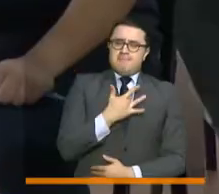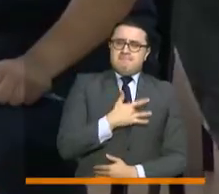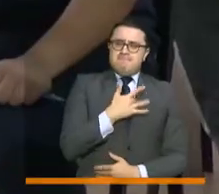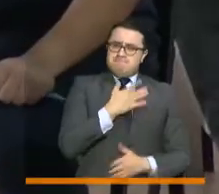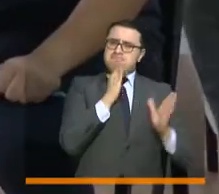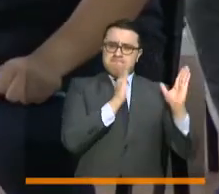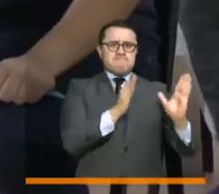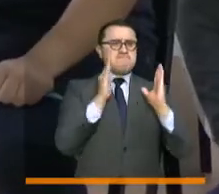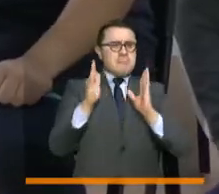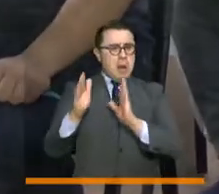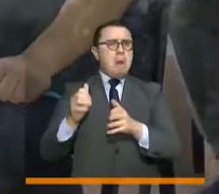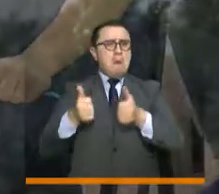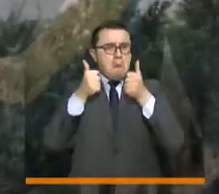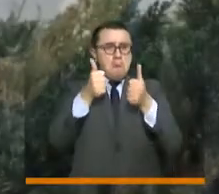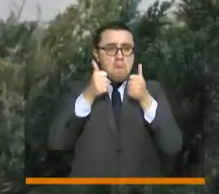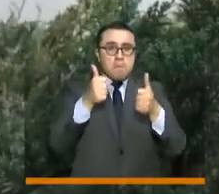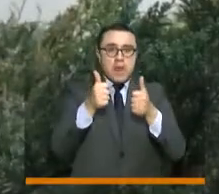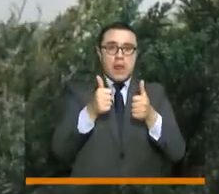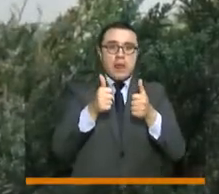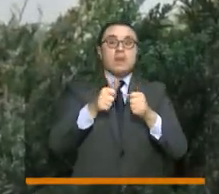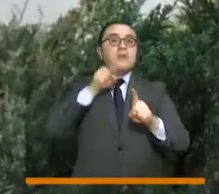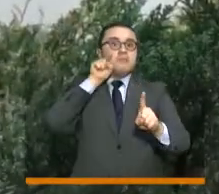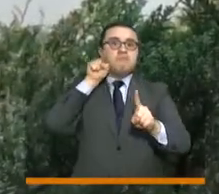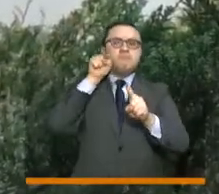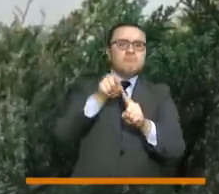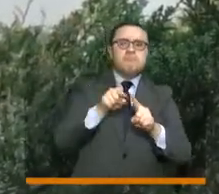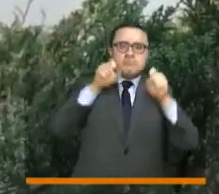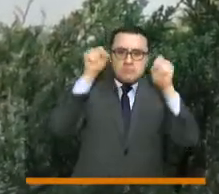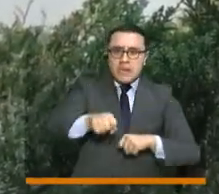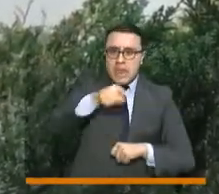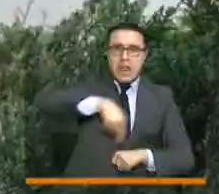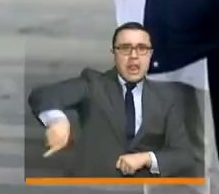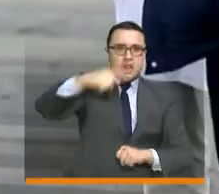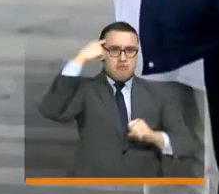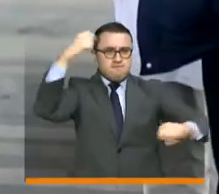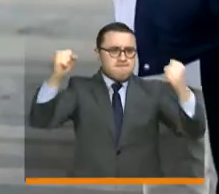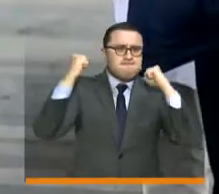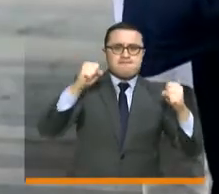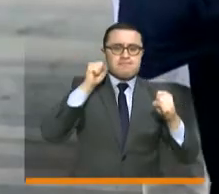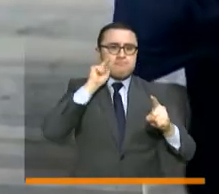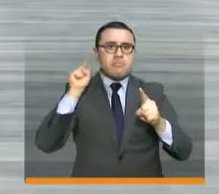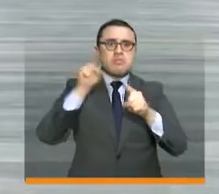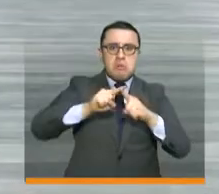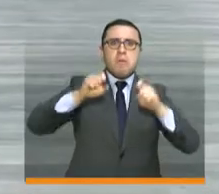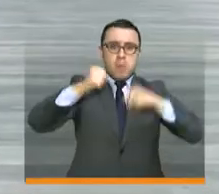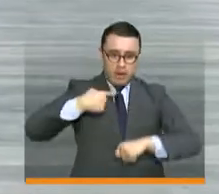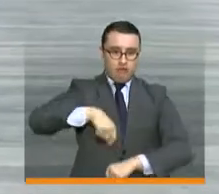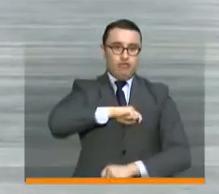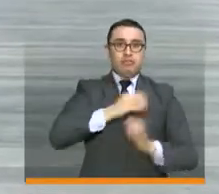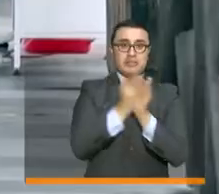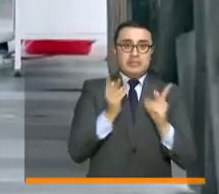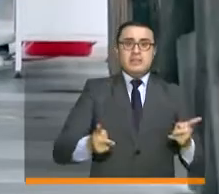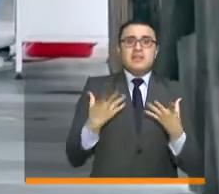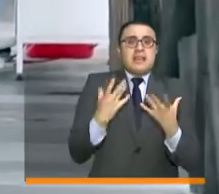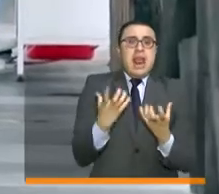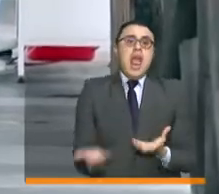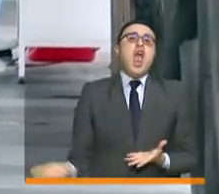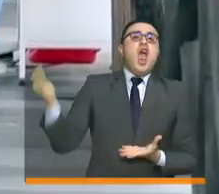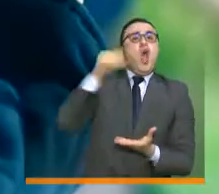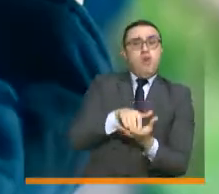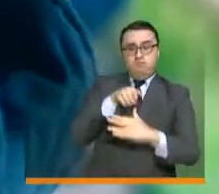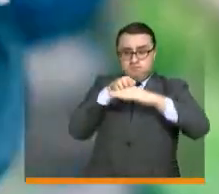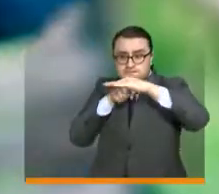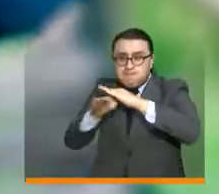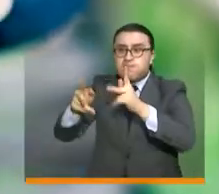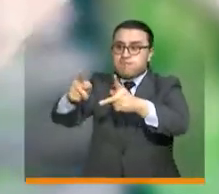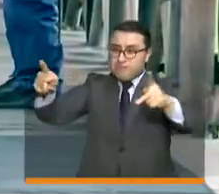muy organizada y que en realidad se ha preocupado por lo que queremos los estudiantes, que es volver a las